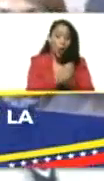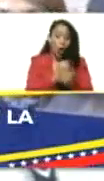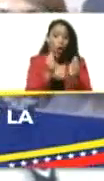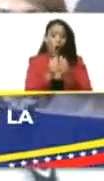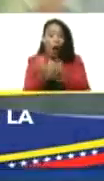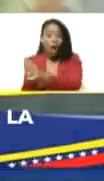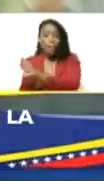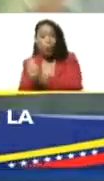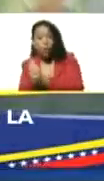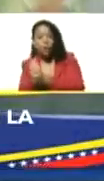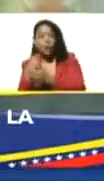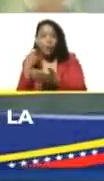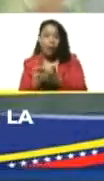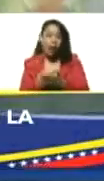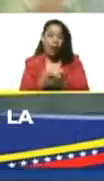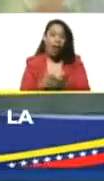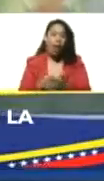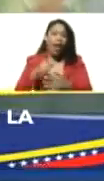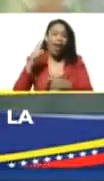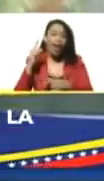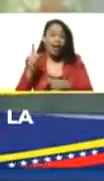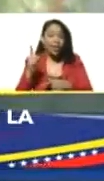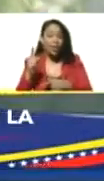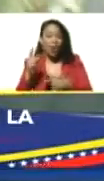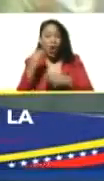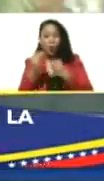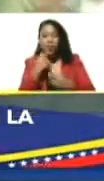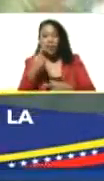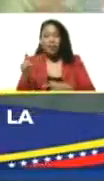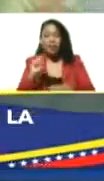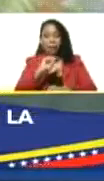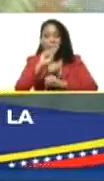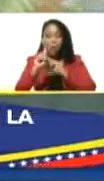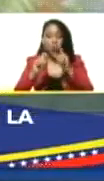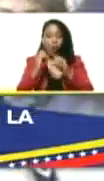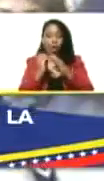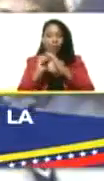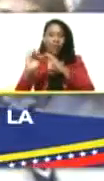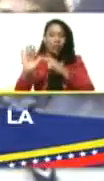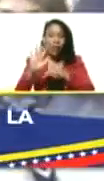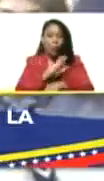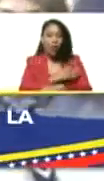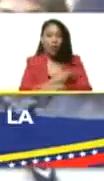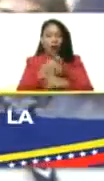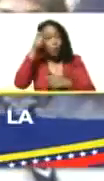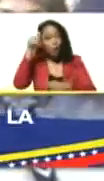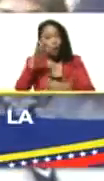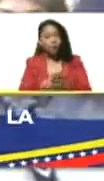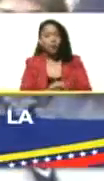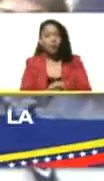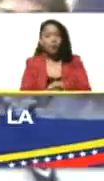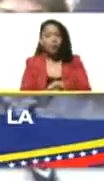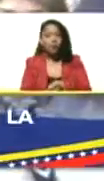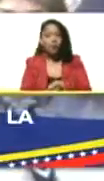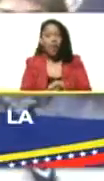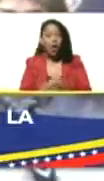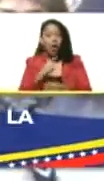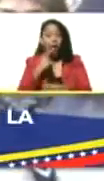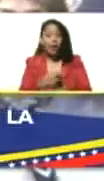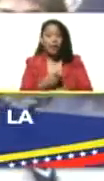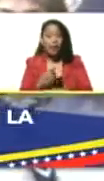paga. Y cómo no decirle que, bueno, que esta consulta es la transferencia del poder al pueblo. Lo que tanto insistía